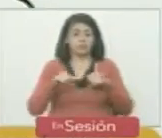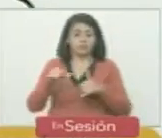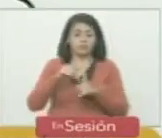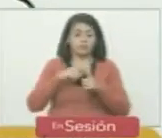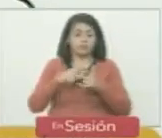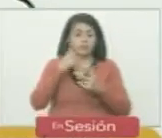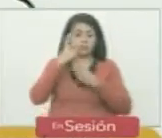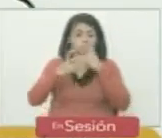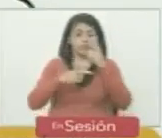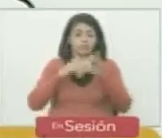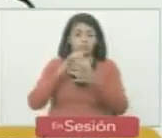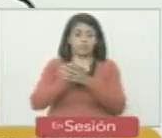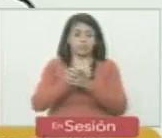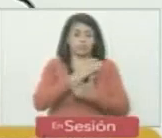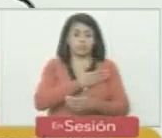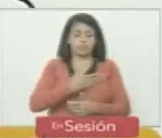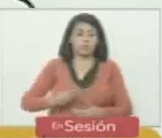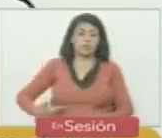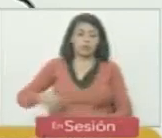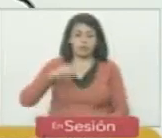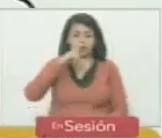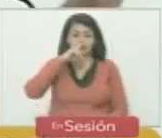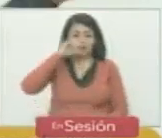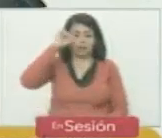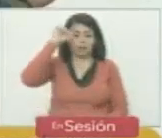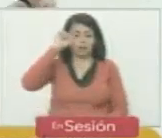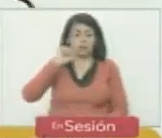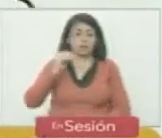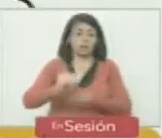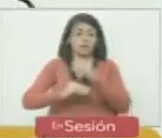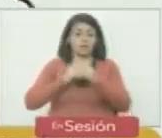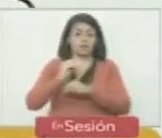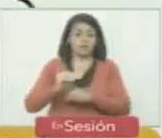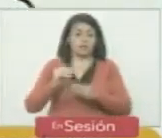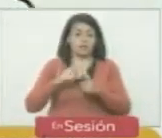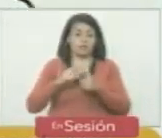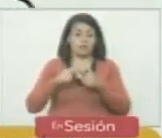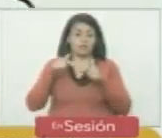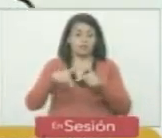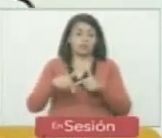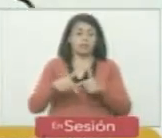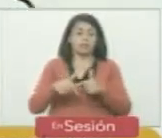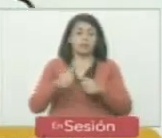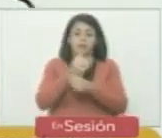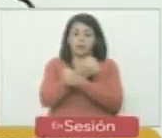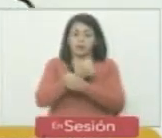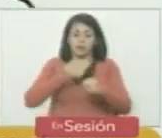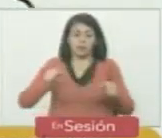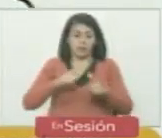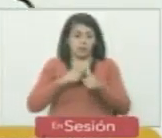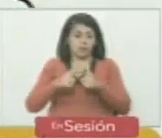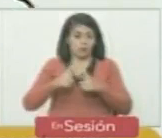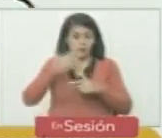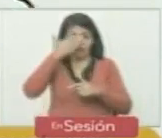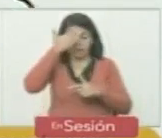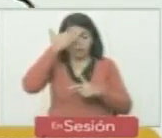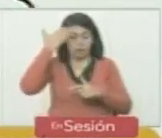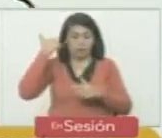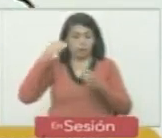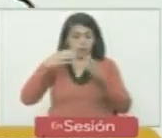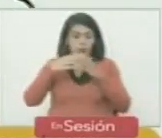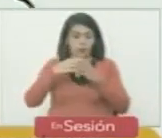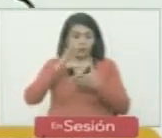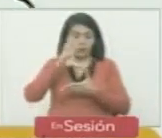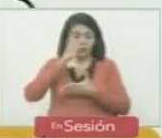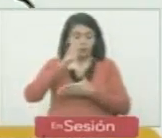gira del compañero presidente Nicolás Maduro, se realizó la fracasada y olvidada cumbre de